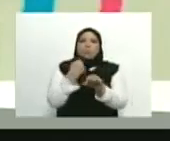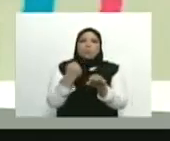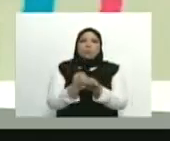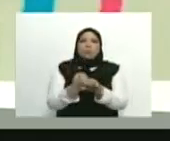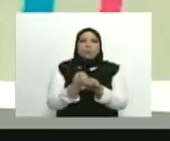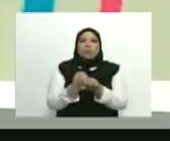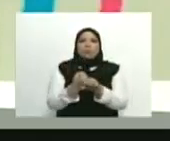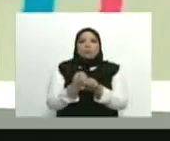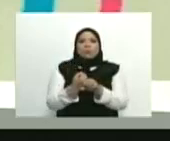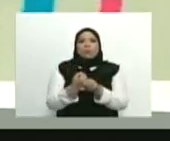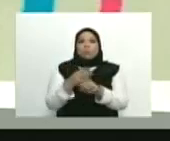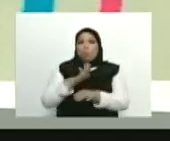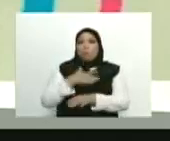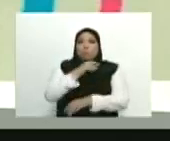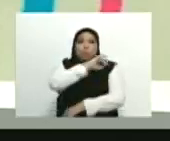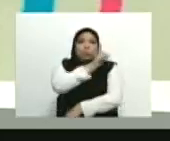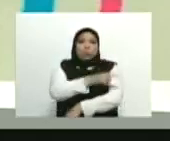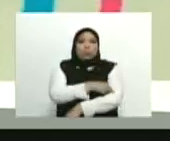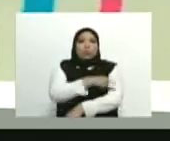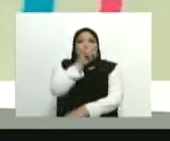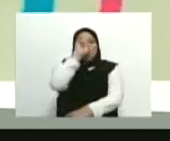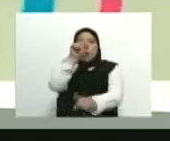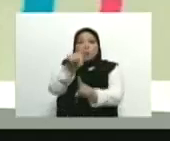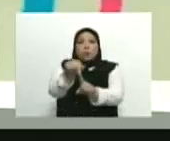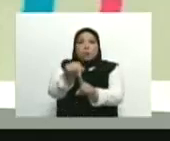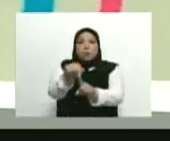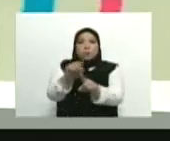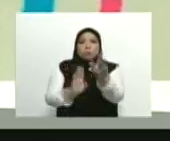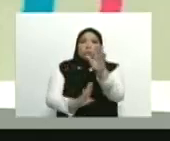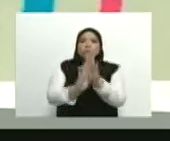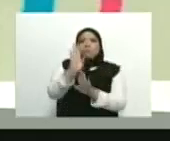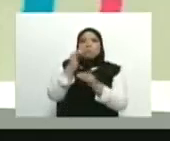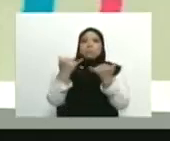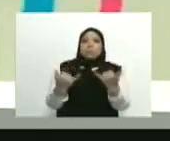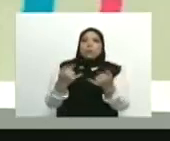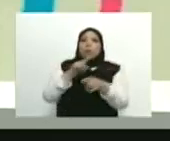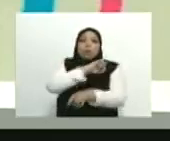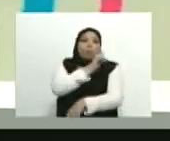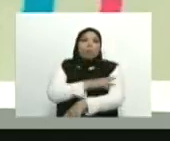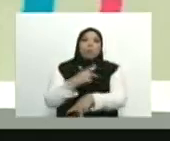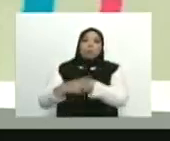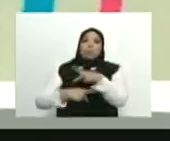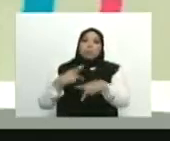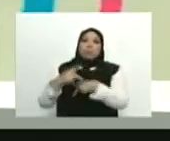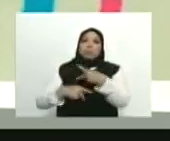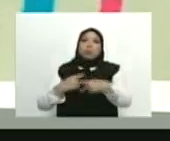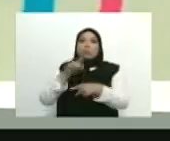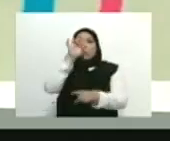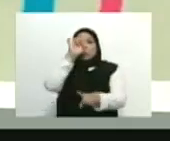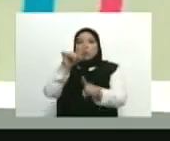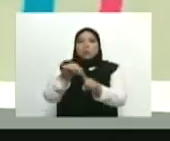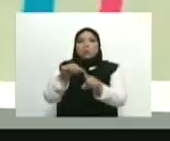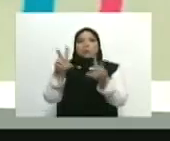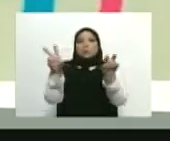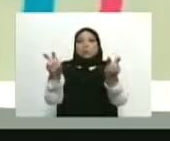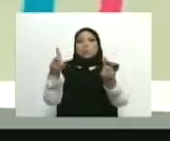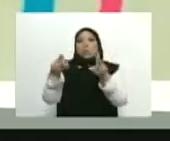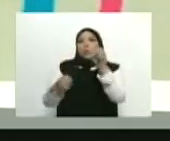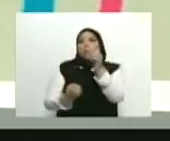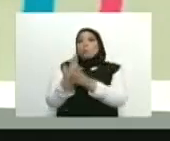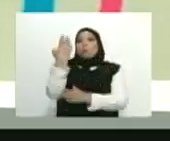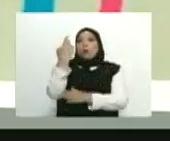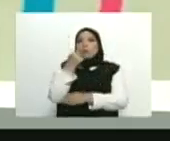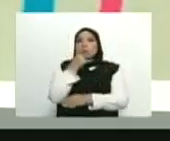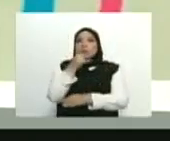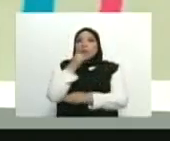hacia un objetivo poderoso. El objetivo del desarrollo de las fuerzas productivas, el objetivo de la nueva prosperidad